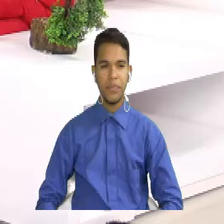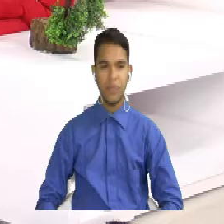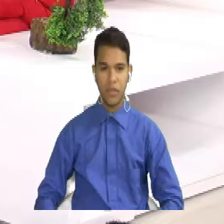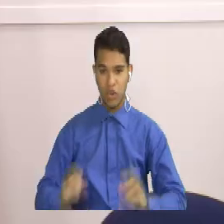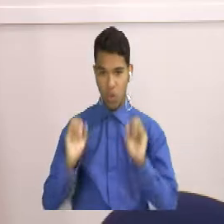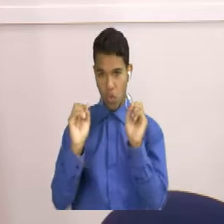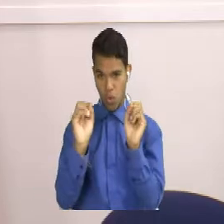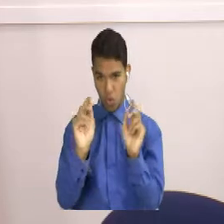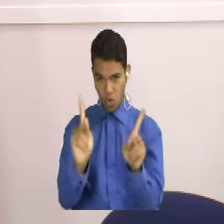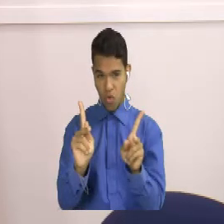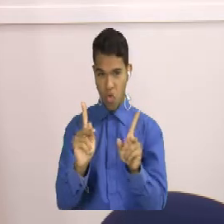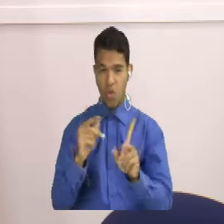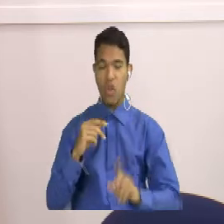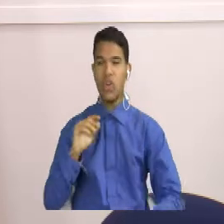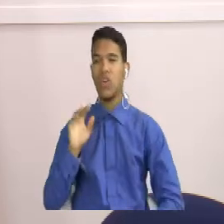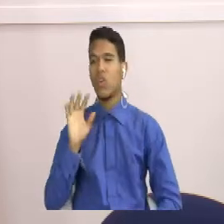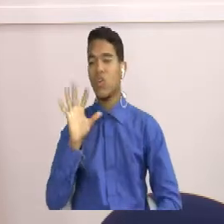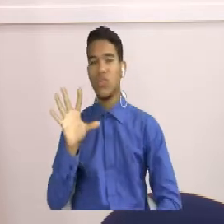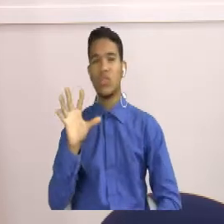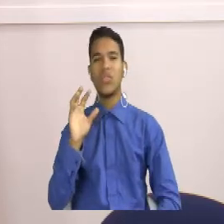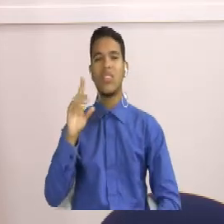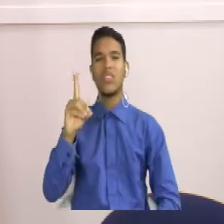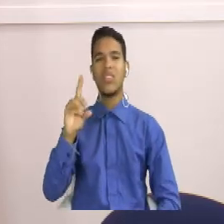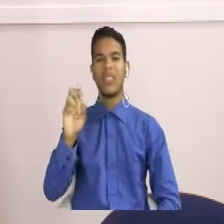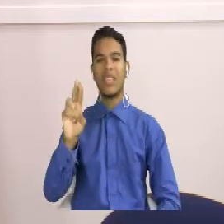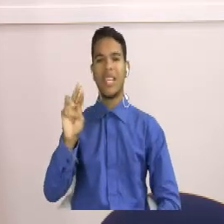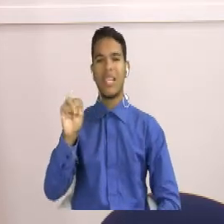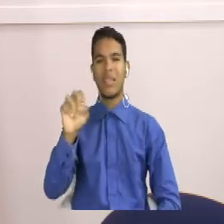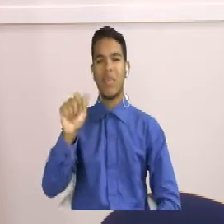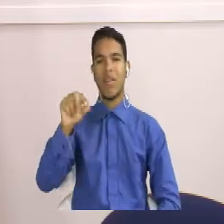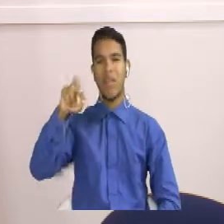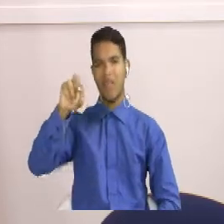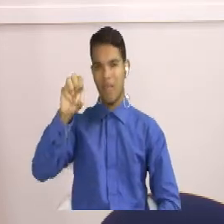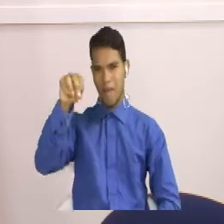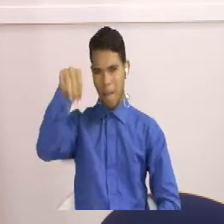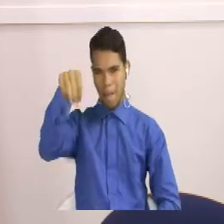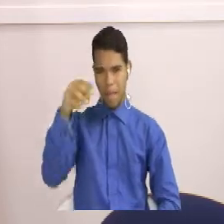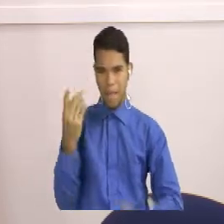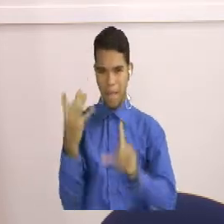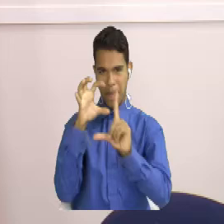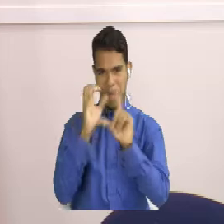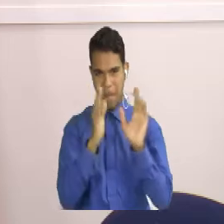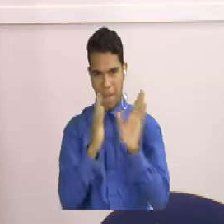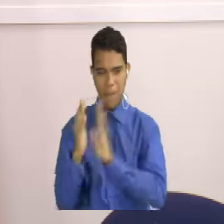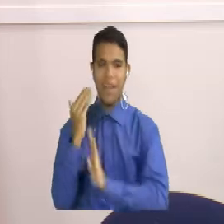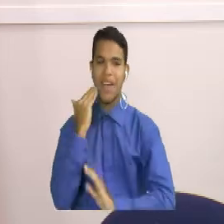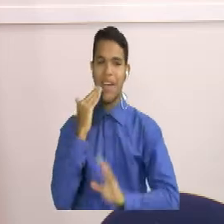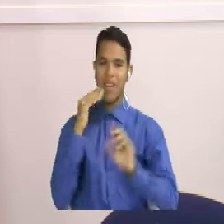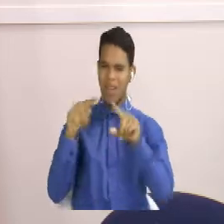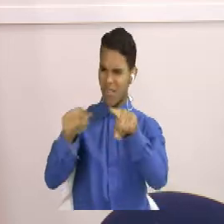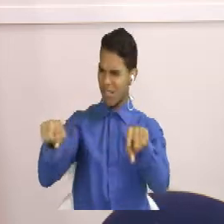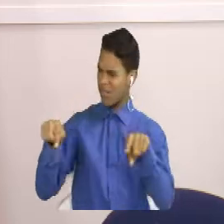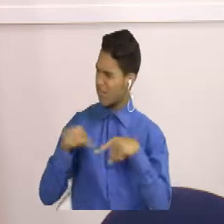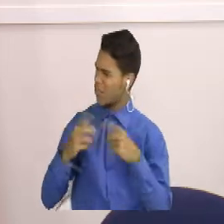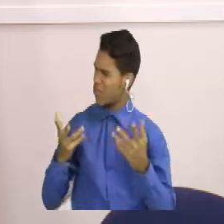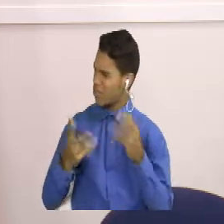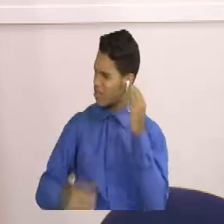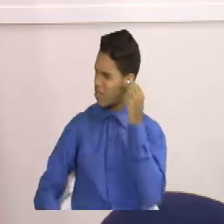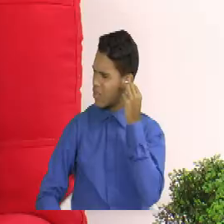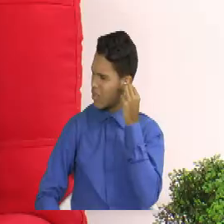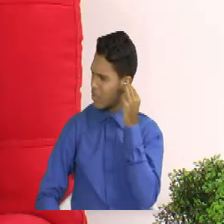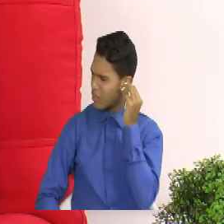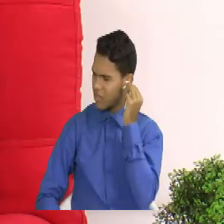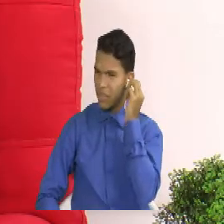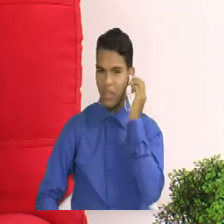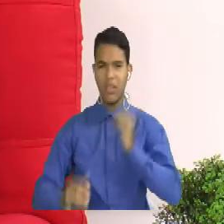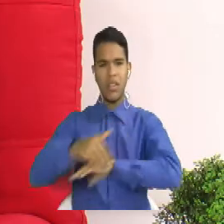tema del día, que es Dermapen, para que ustedes, amables televidentes, vayan a Magda Gudelo? Magda, ¿dónde está ubicado? Pues yo estoy ubicada en la